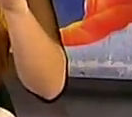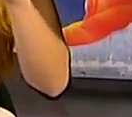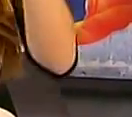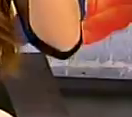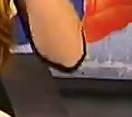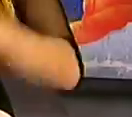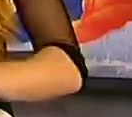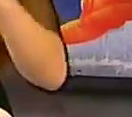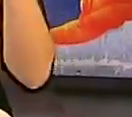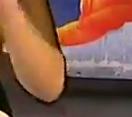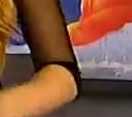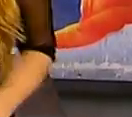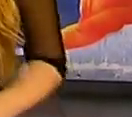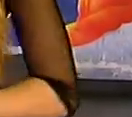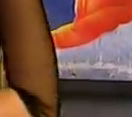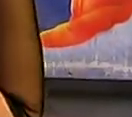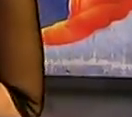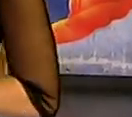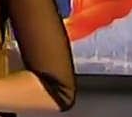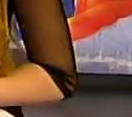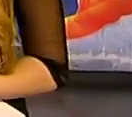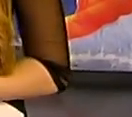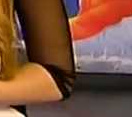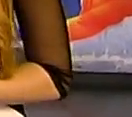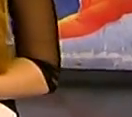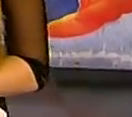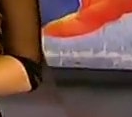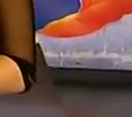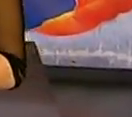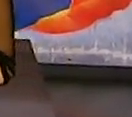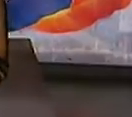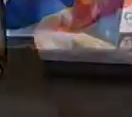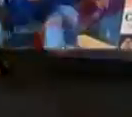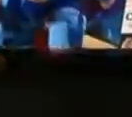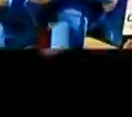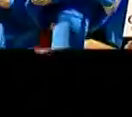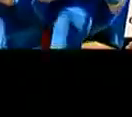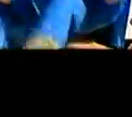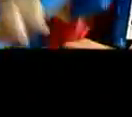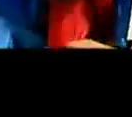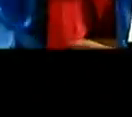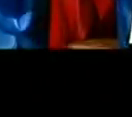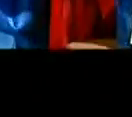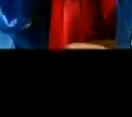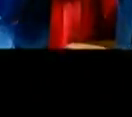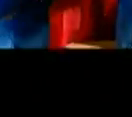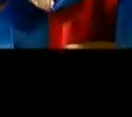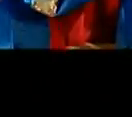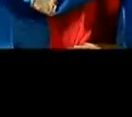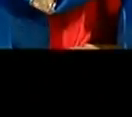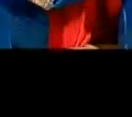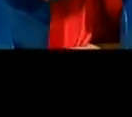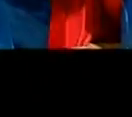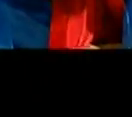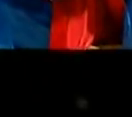ya saben que mañana más y mejor. Mañana a partir de las 9:20, la tercera y apasionante pues fase de